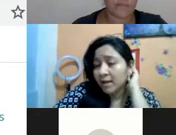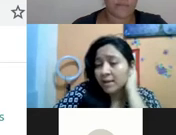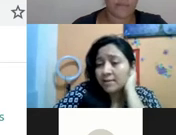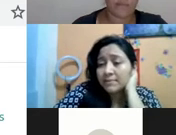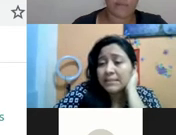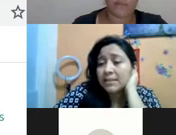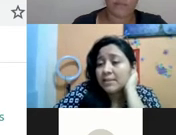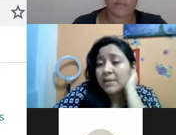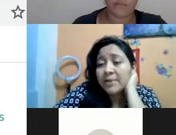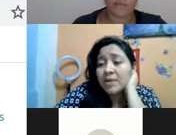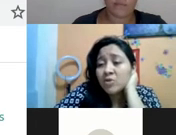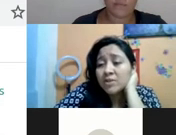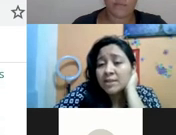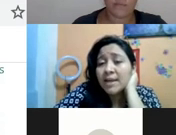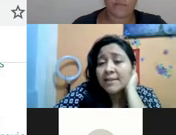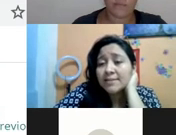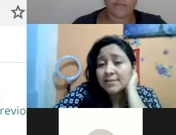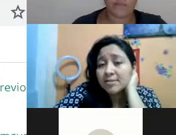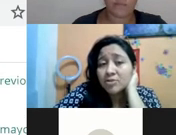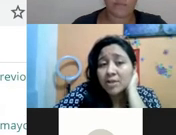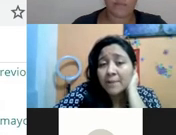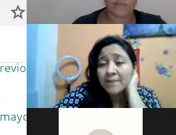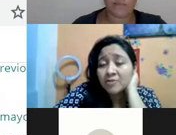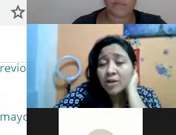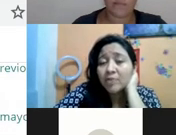surja la verdad, yo hice el test,